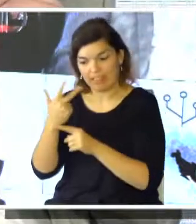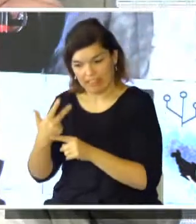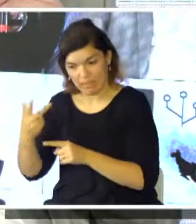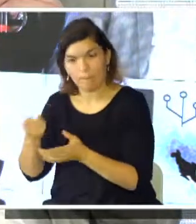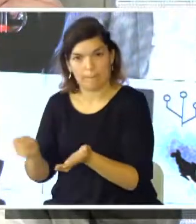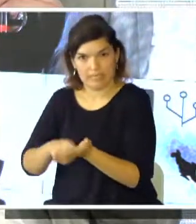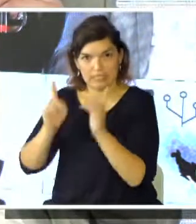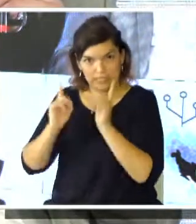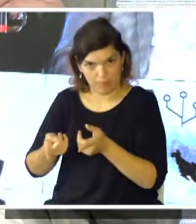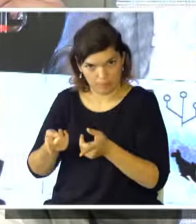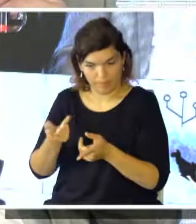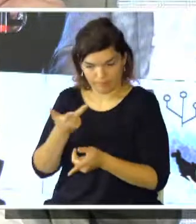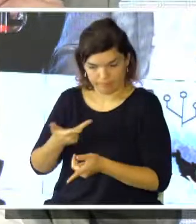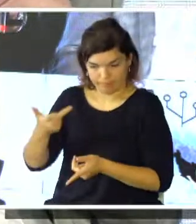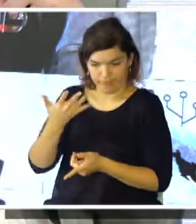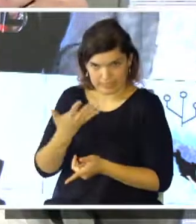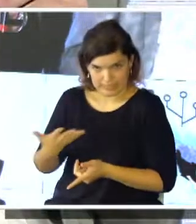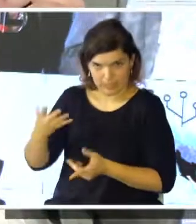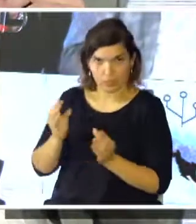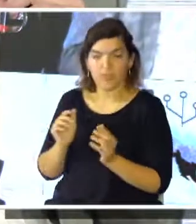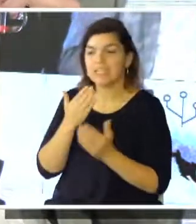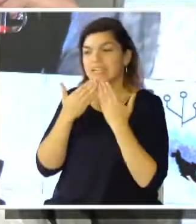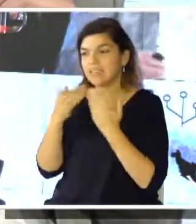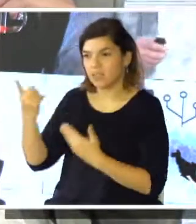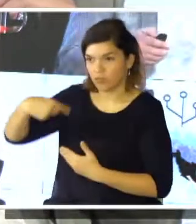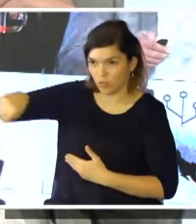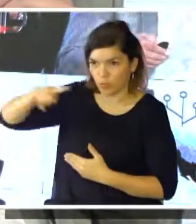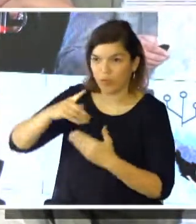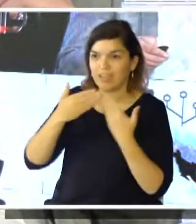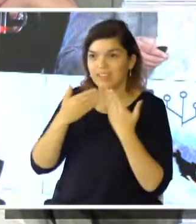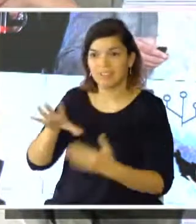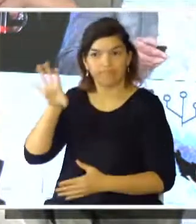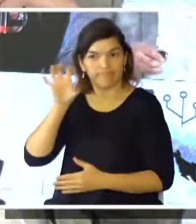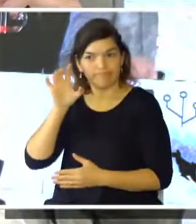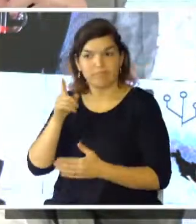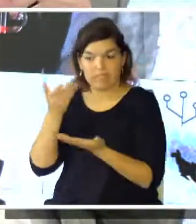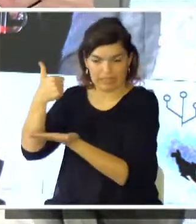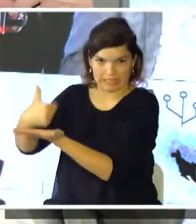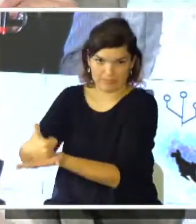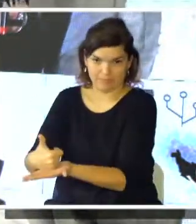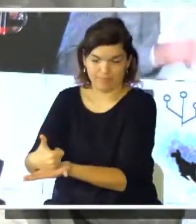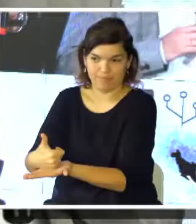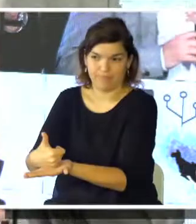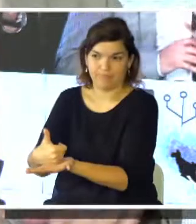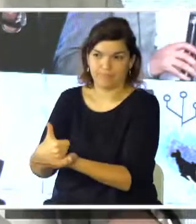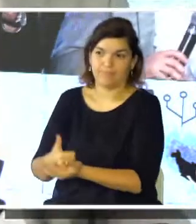el diamante también así que muchas gracias a todos gracias por escucharnos por estar acá